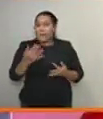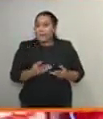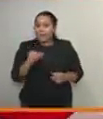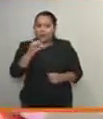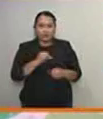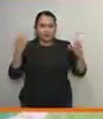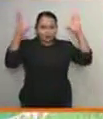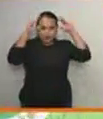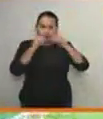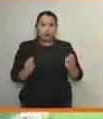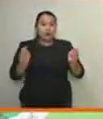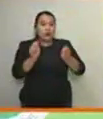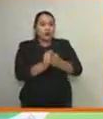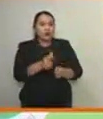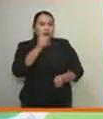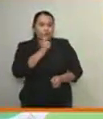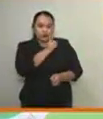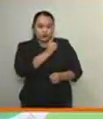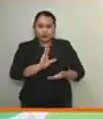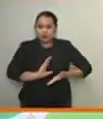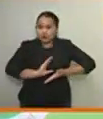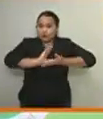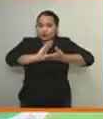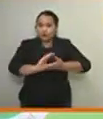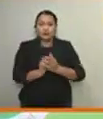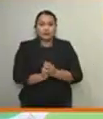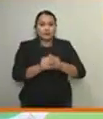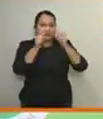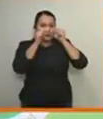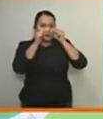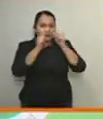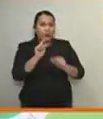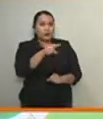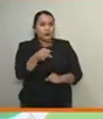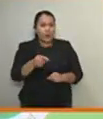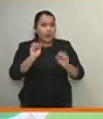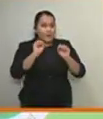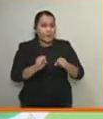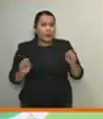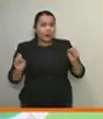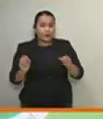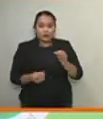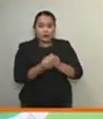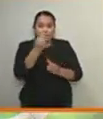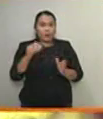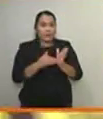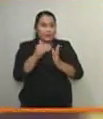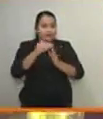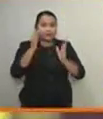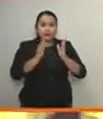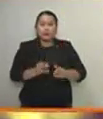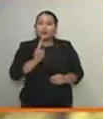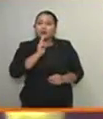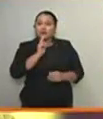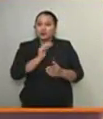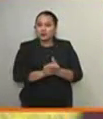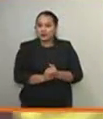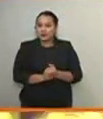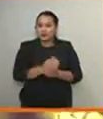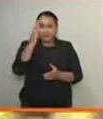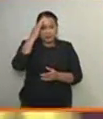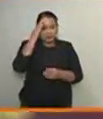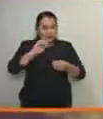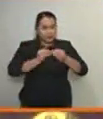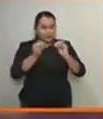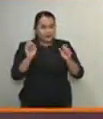junto a nuestro Loto Super Premio. Atentos porque tú podrías ser el millonario de Honduras. Primer número ganador, suerte.